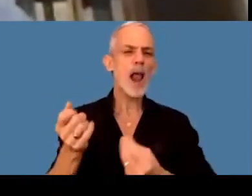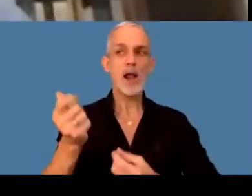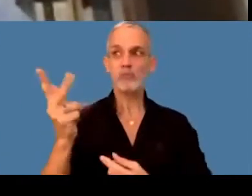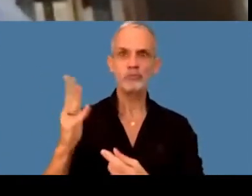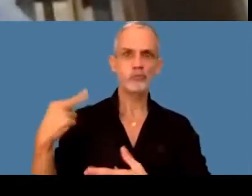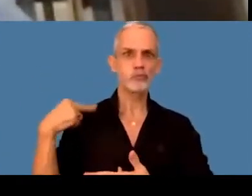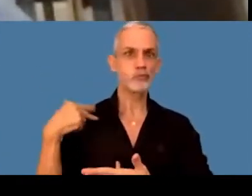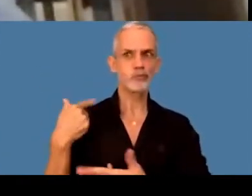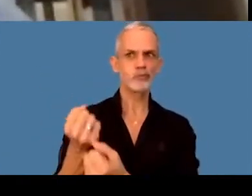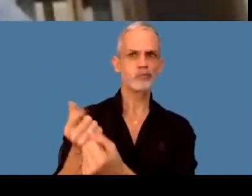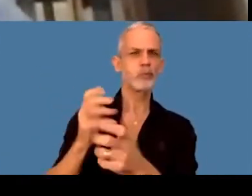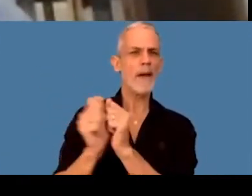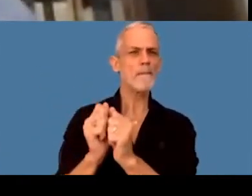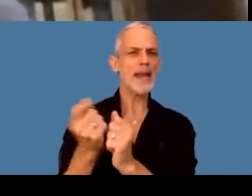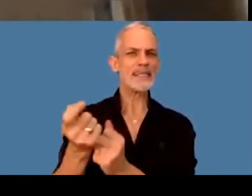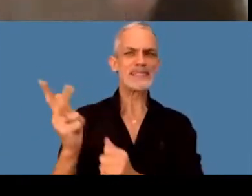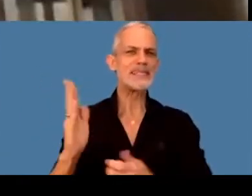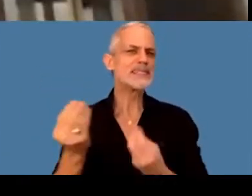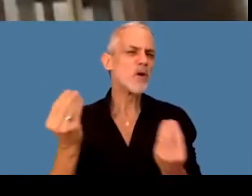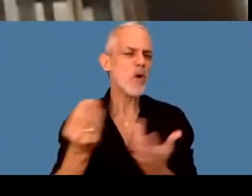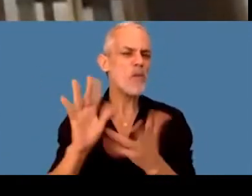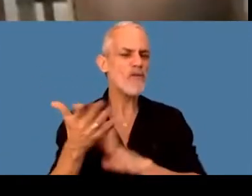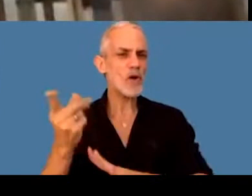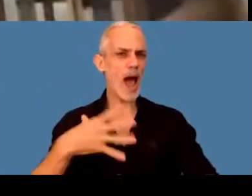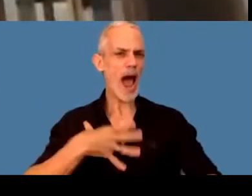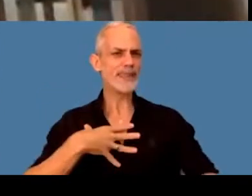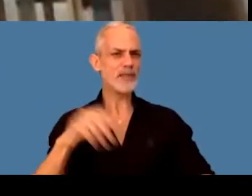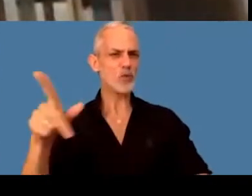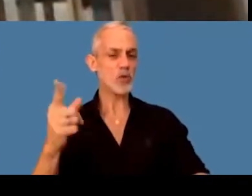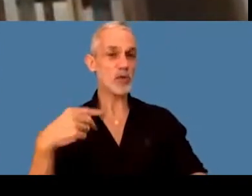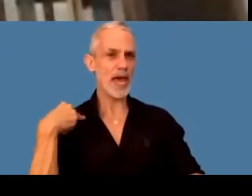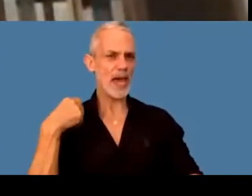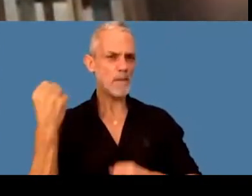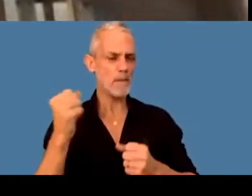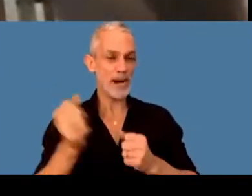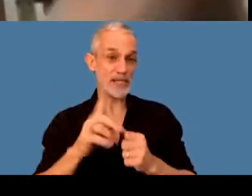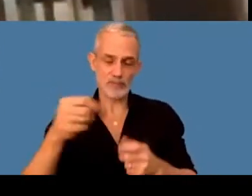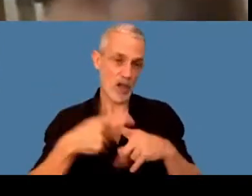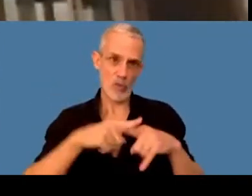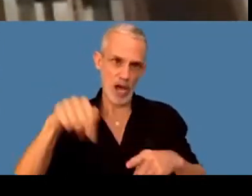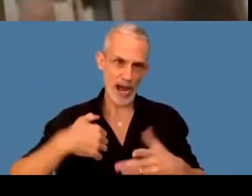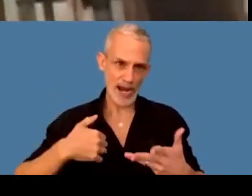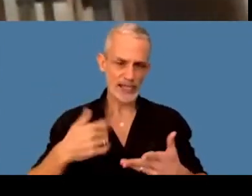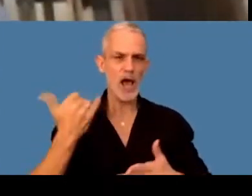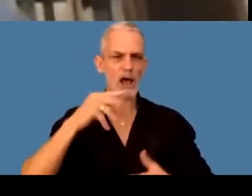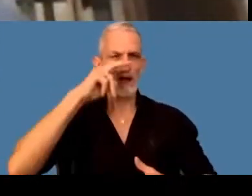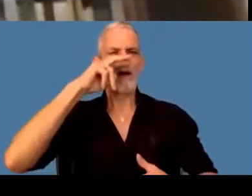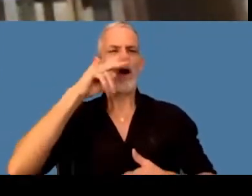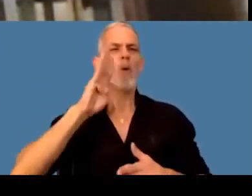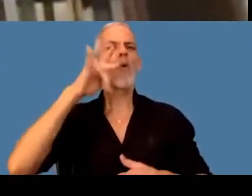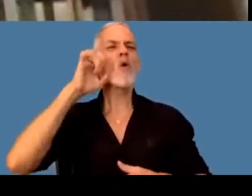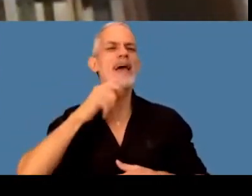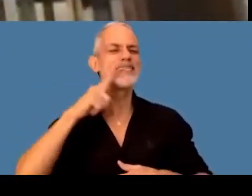país? ¿Qué actitud tiene? La gran discusión en Argentina, ¿Hay burguesía nacional o no hay